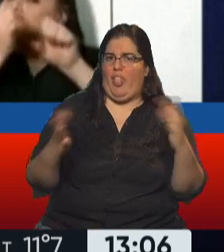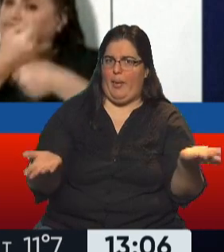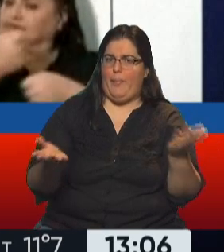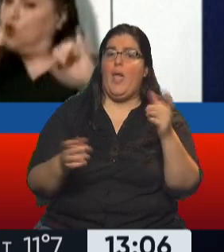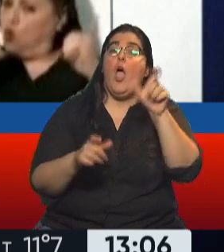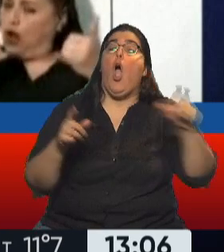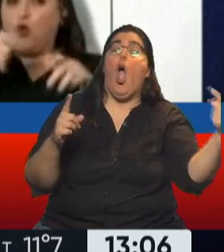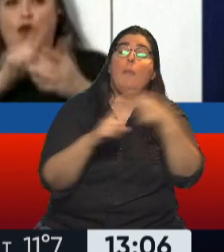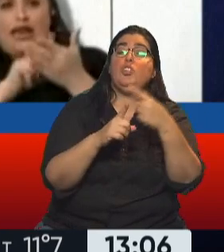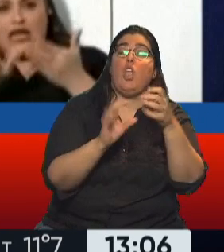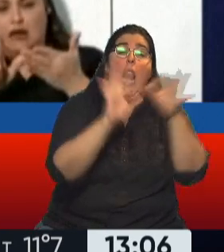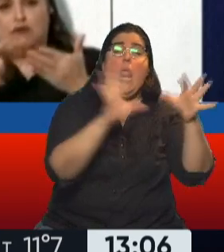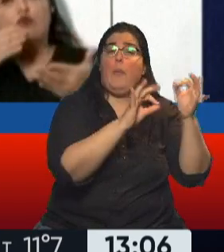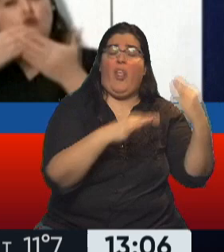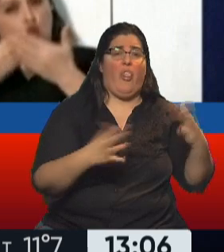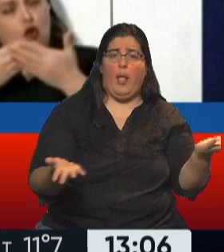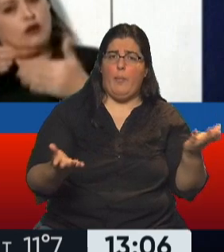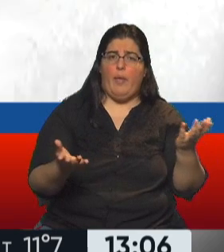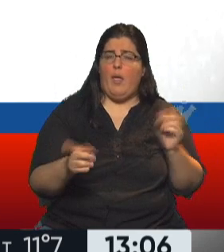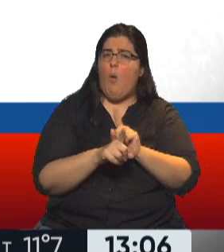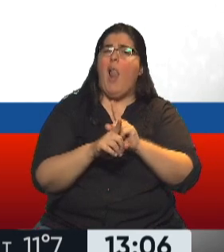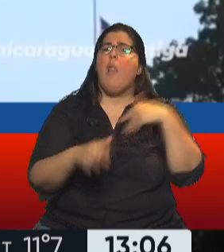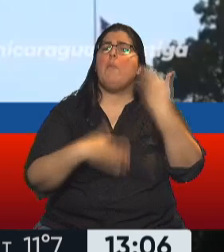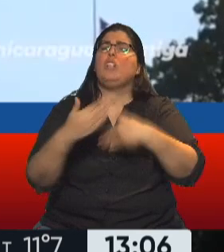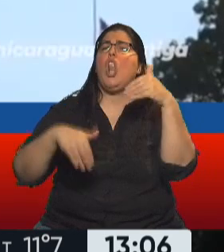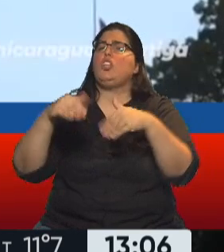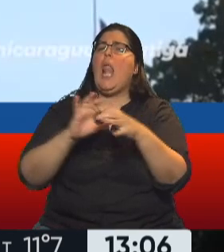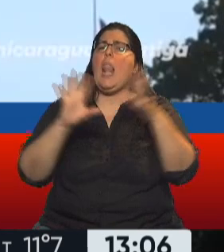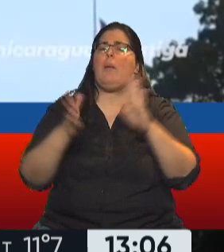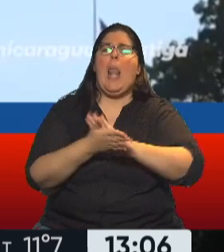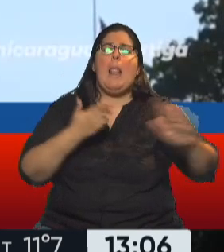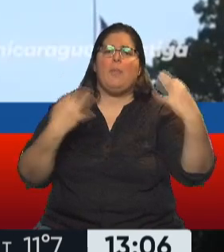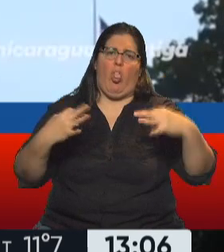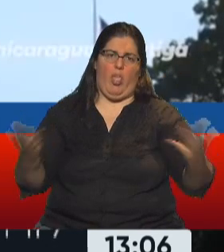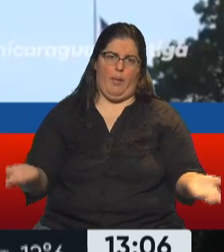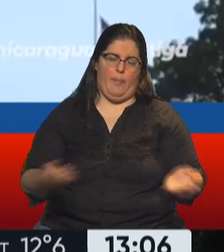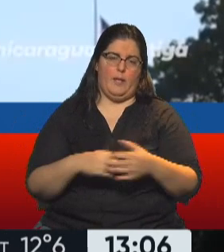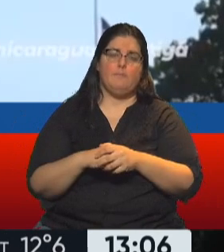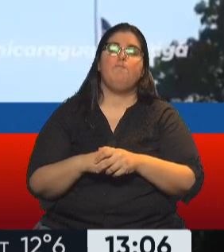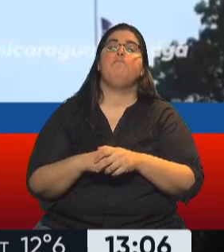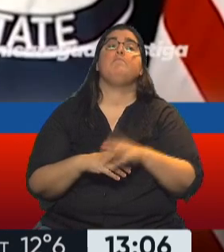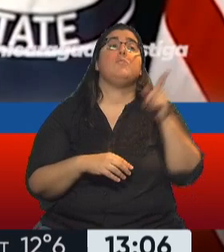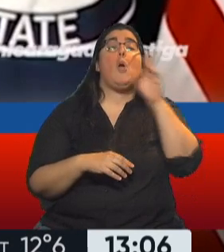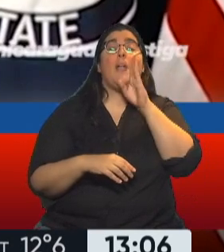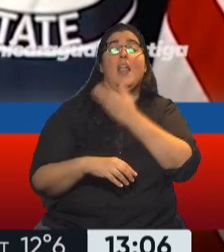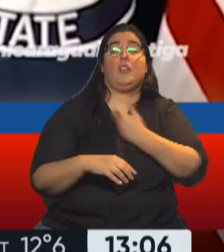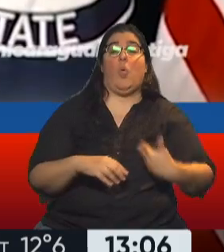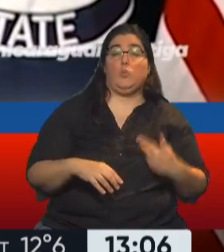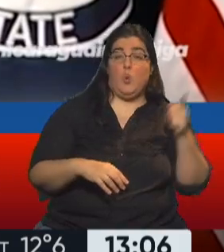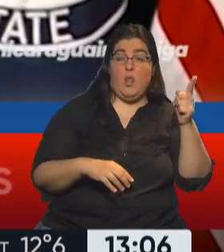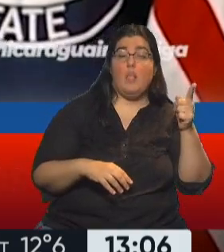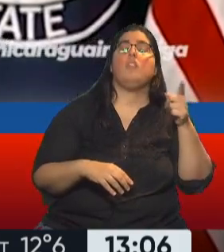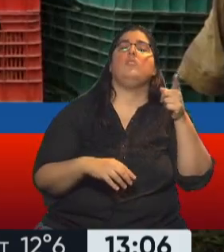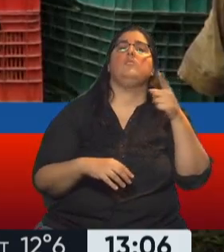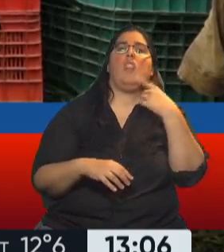en juego limpio y en buena lid a ese proceso electoral. Por su parte, el gobierno de Estados Unidos anunció nuevas